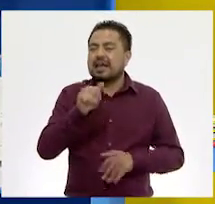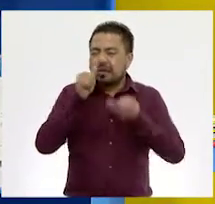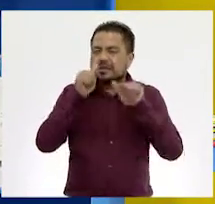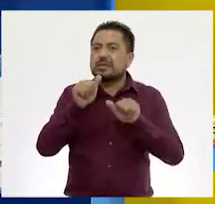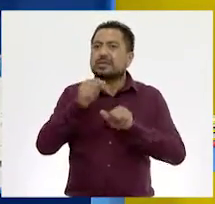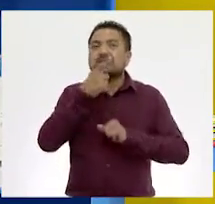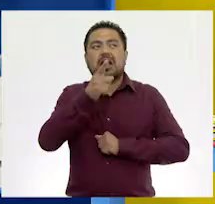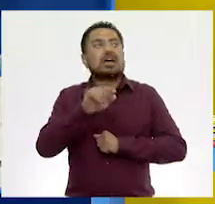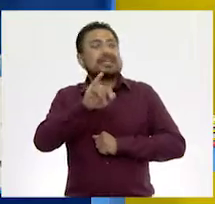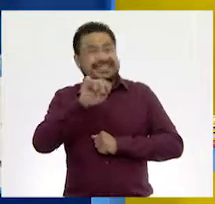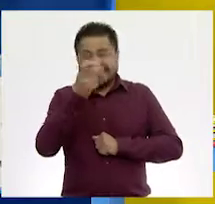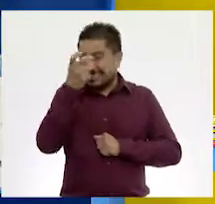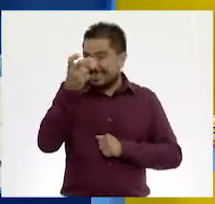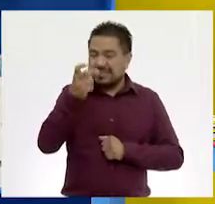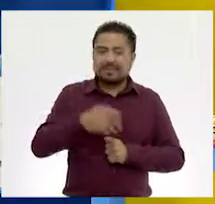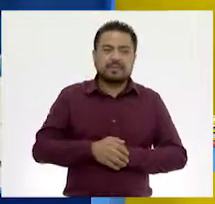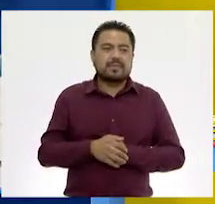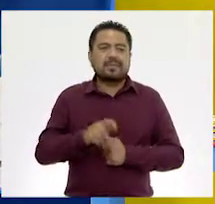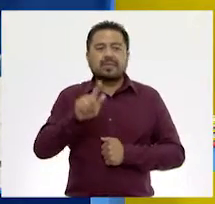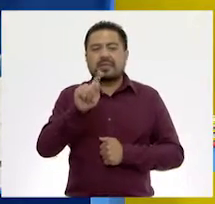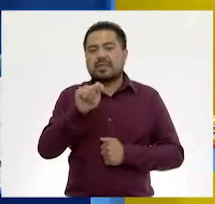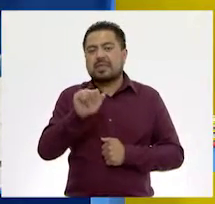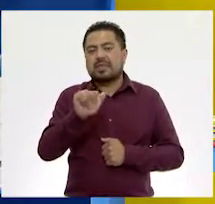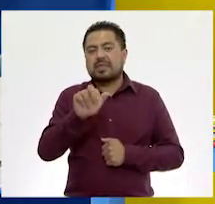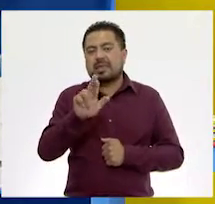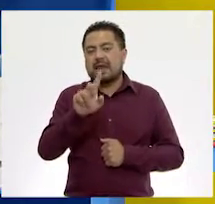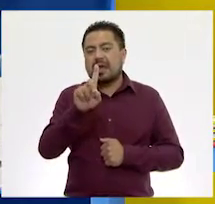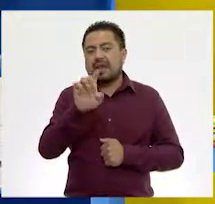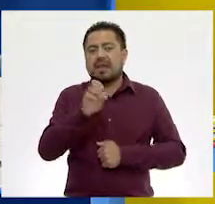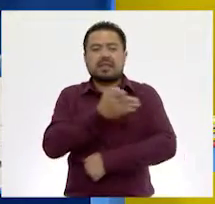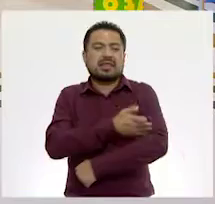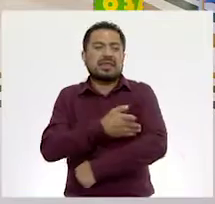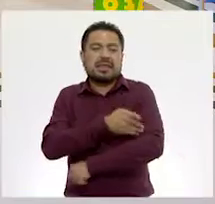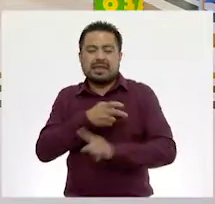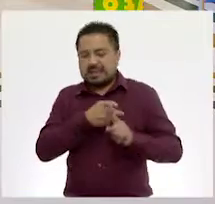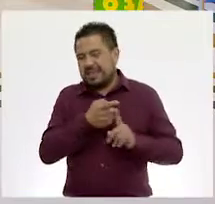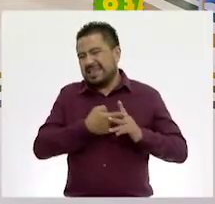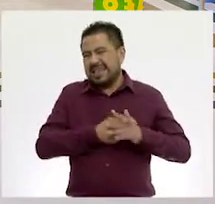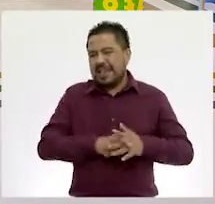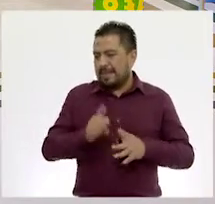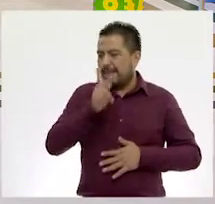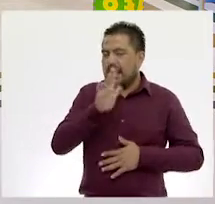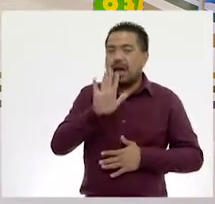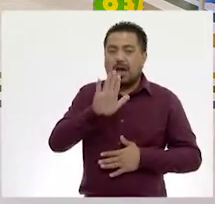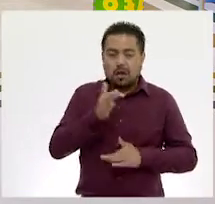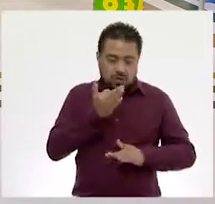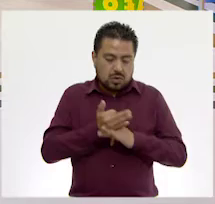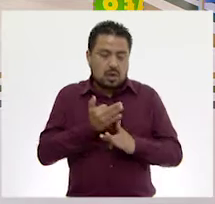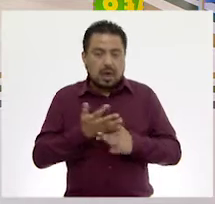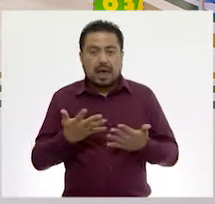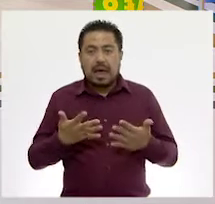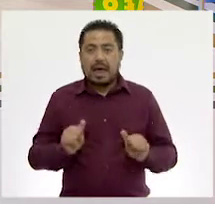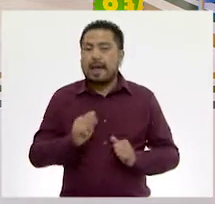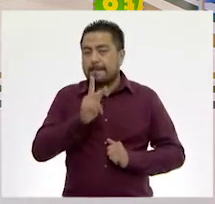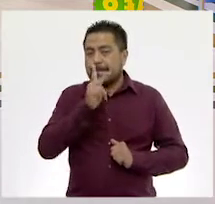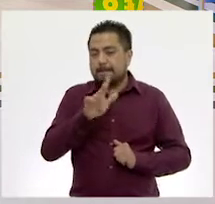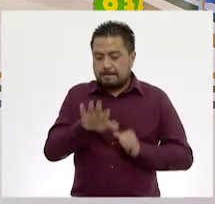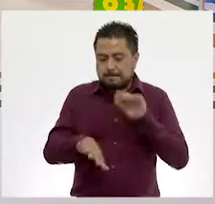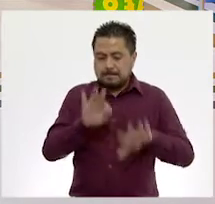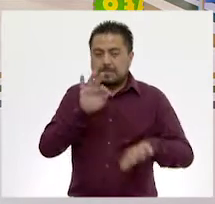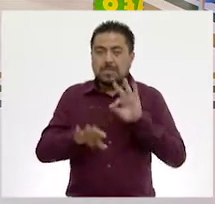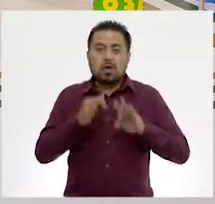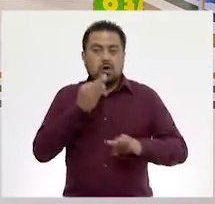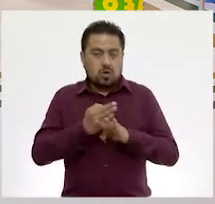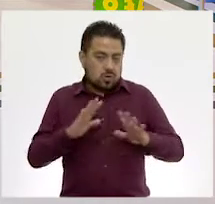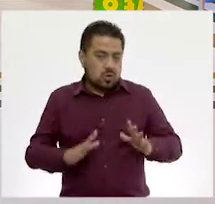sí, esa. Y tarde, esta ya fue con la primera con la que comenzamos. Ajá, ajá. Entonces ya tenemos las palabras que van